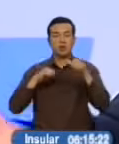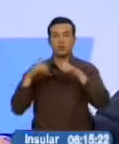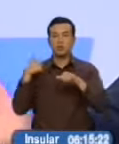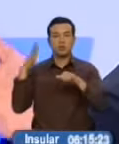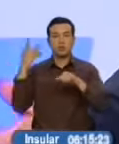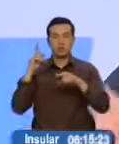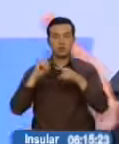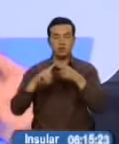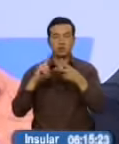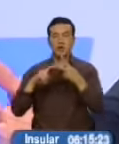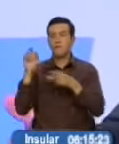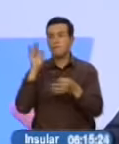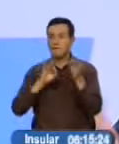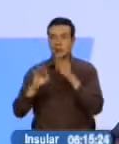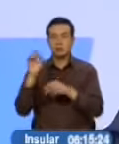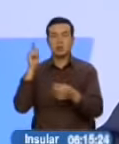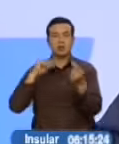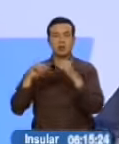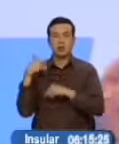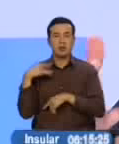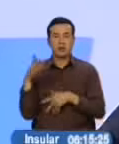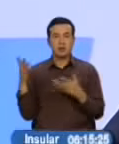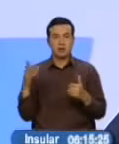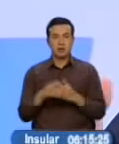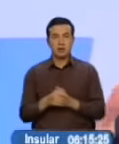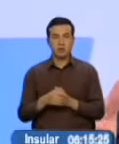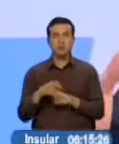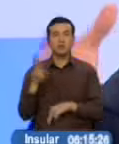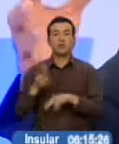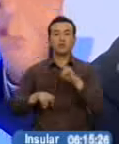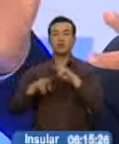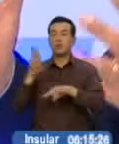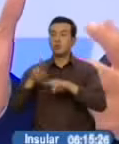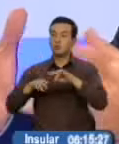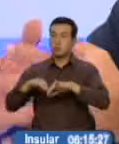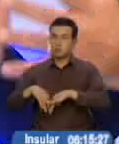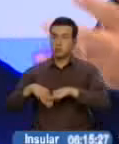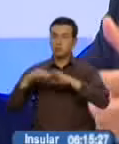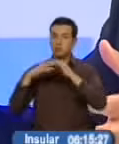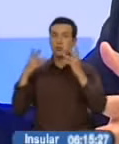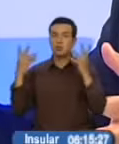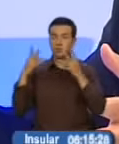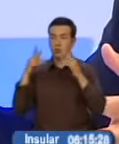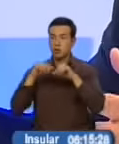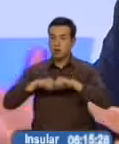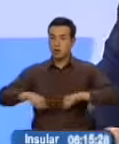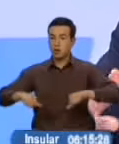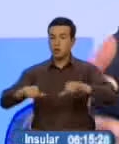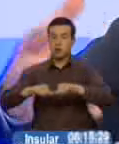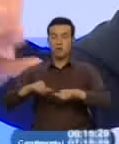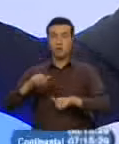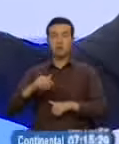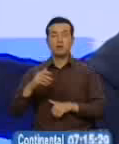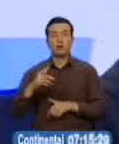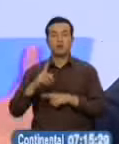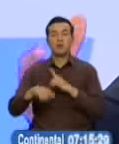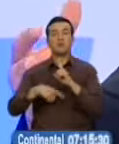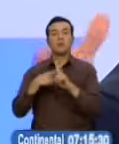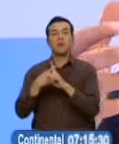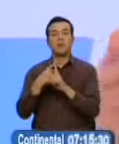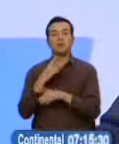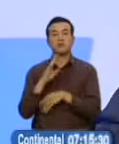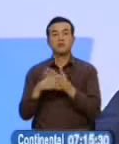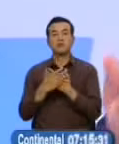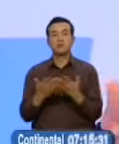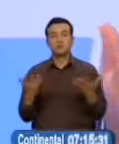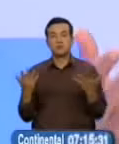de informática, de física, de química. Vamos a reconstruir para restablecer las aulas que teníamos, pero además llevar todo